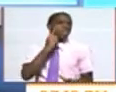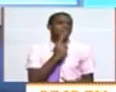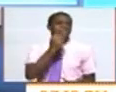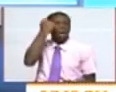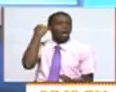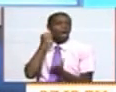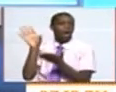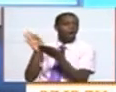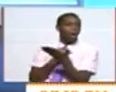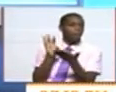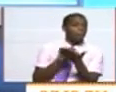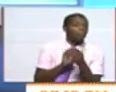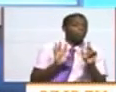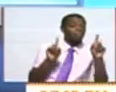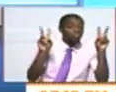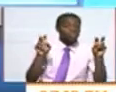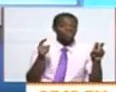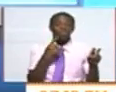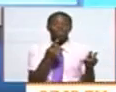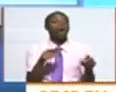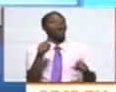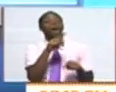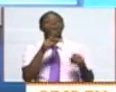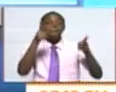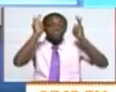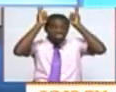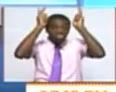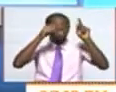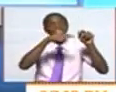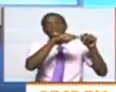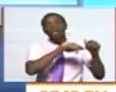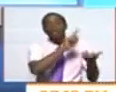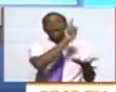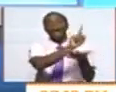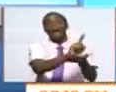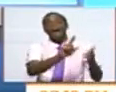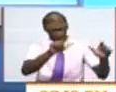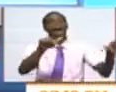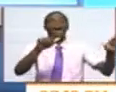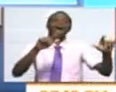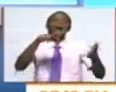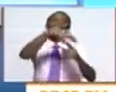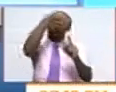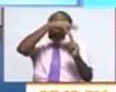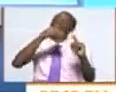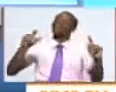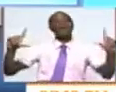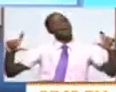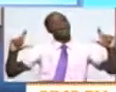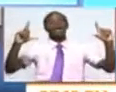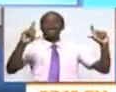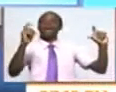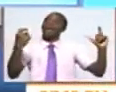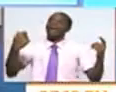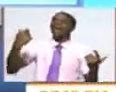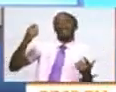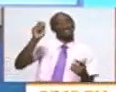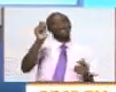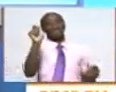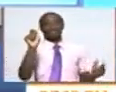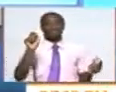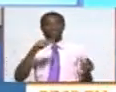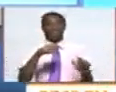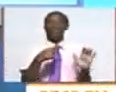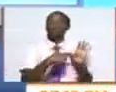va a luchar directamente, no como los pendejos esos que van para la Plaza Altamira a hacerse selfie y a hacer ver,